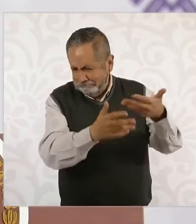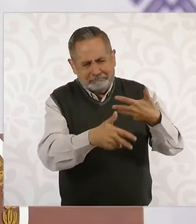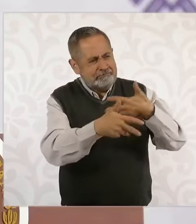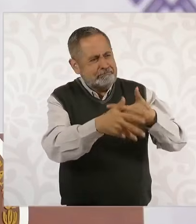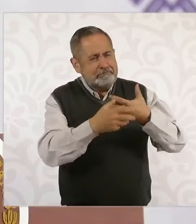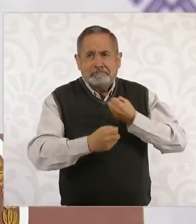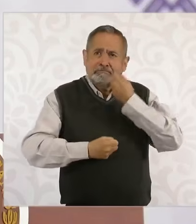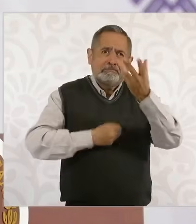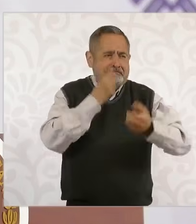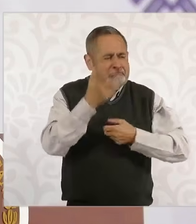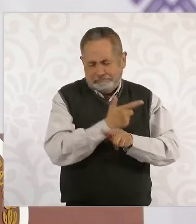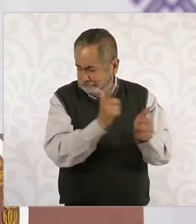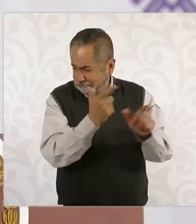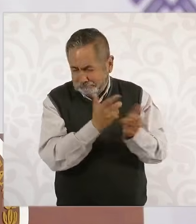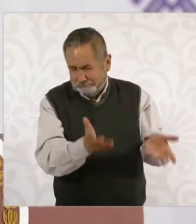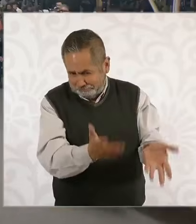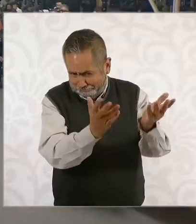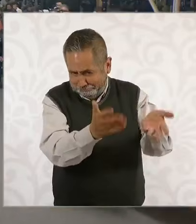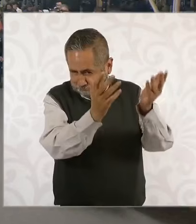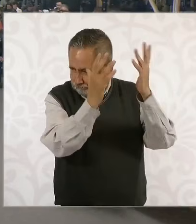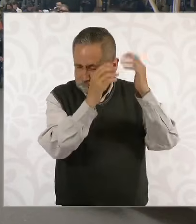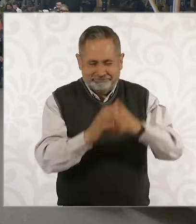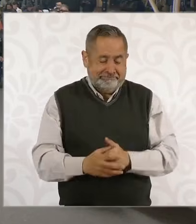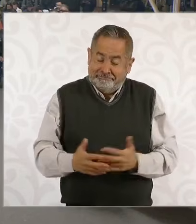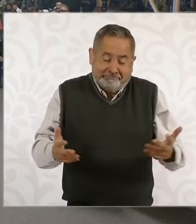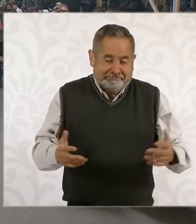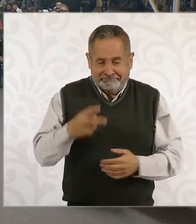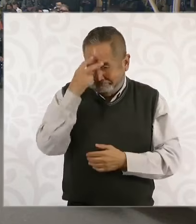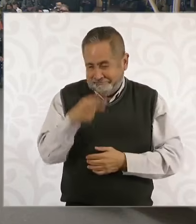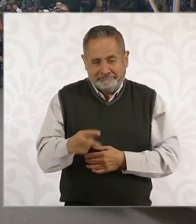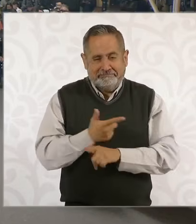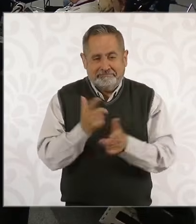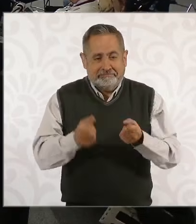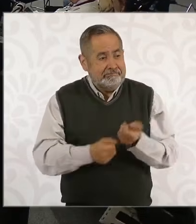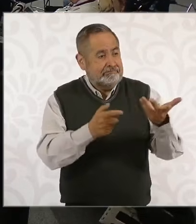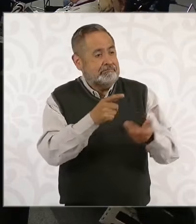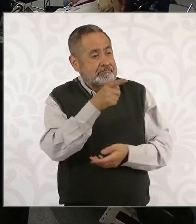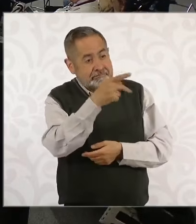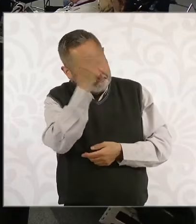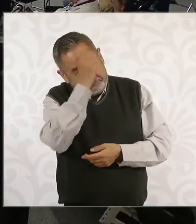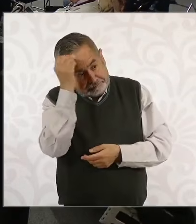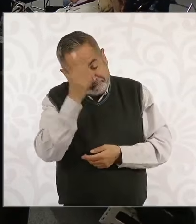de todo en México. Es una opinión.